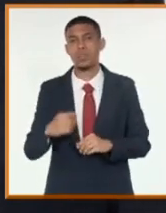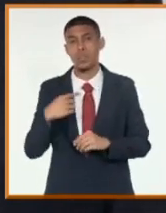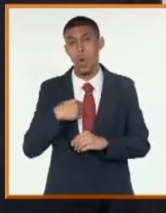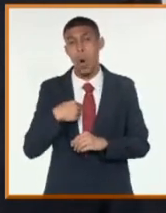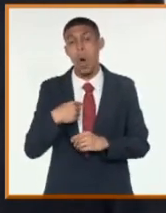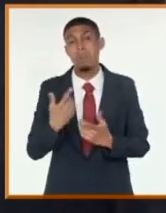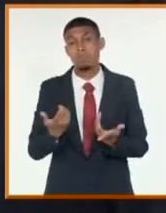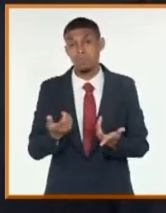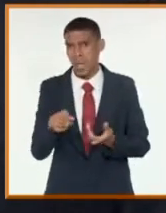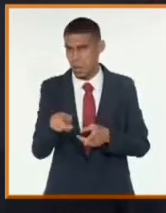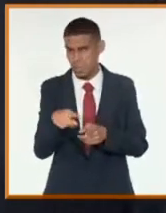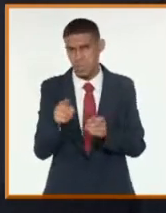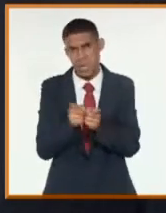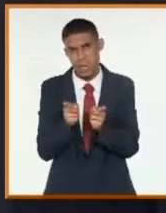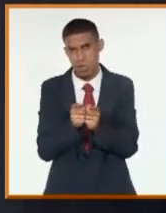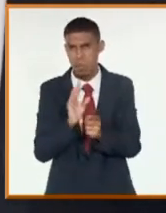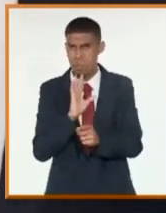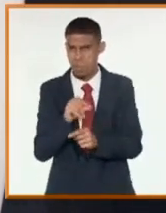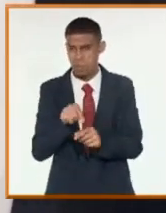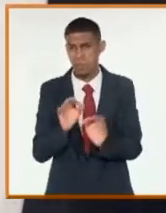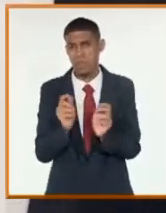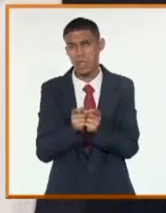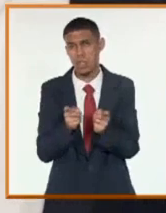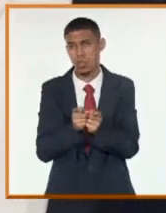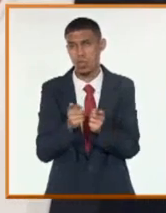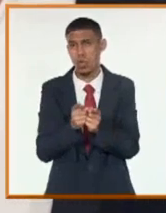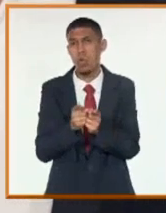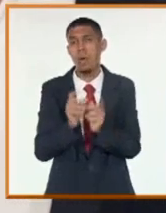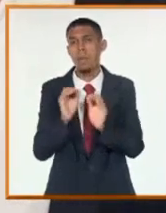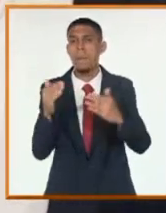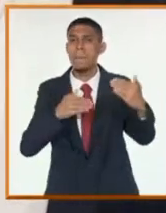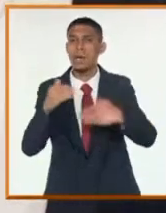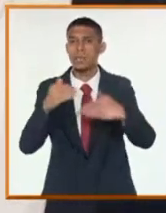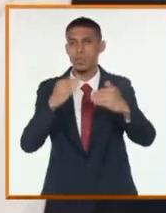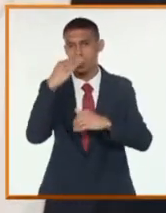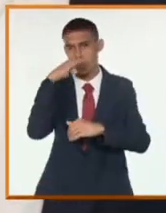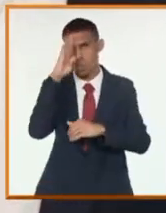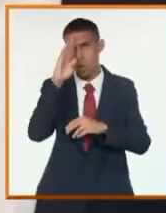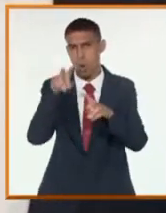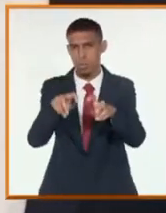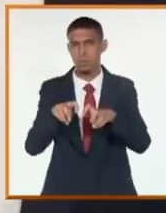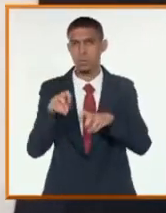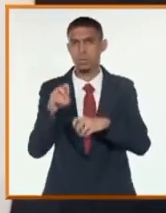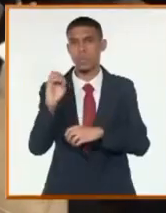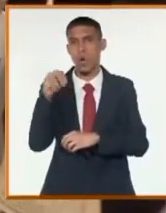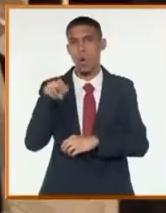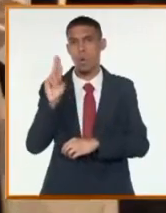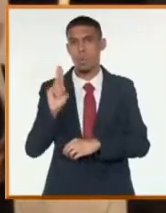esto es en síntesis, los elementos valorativos sobre la participación de Cuba en la Asamblea General de Naciones Unidas.